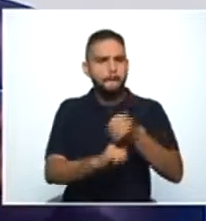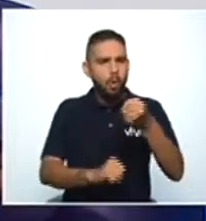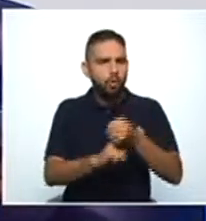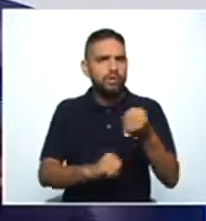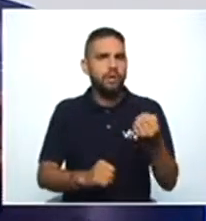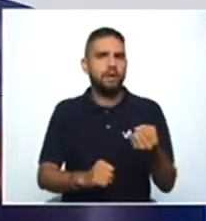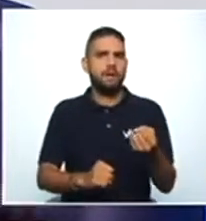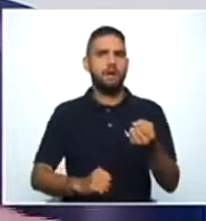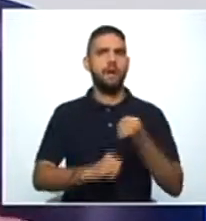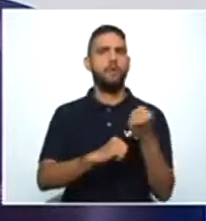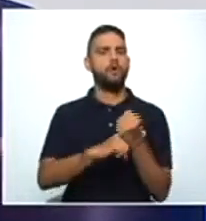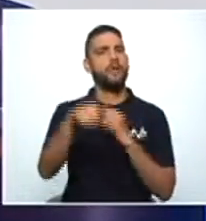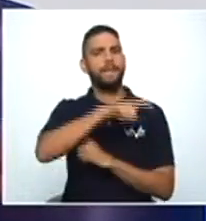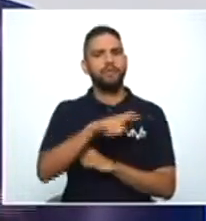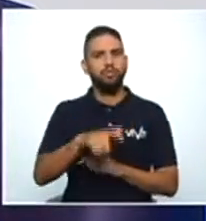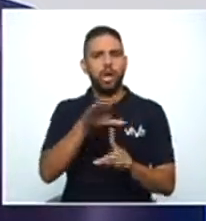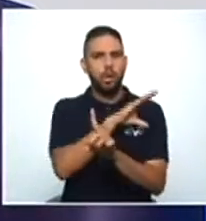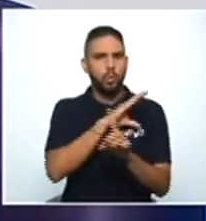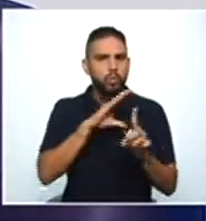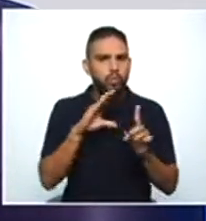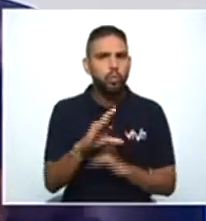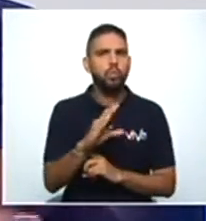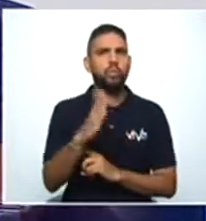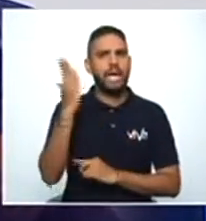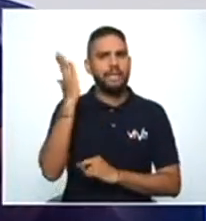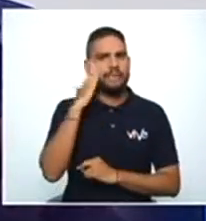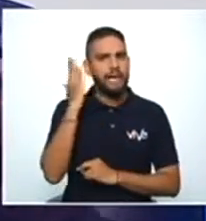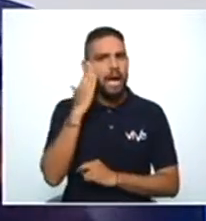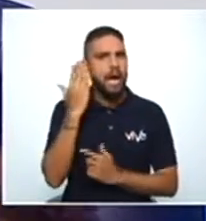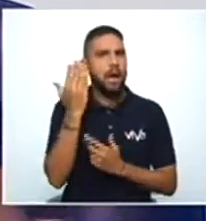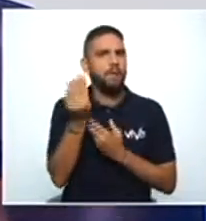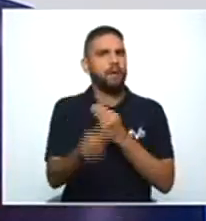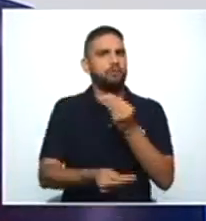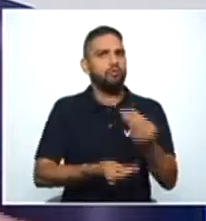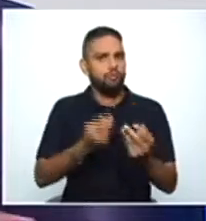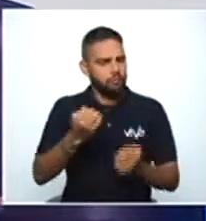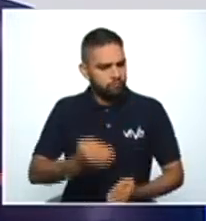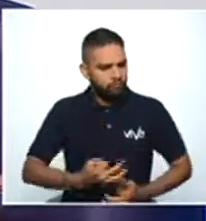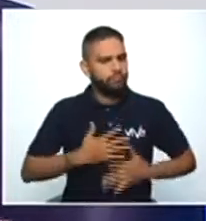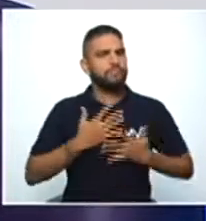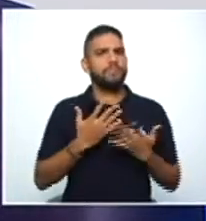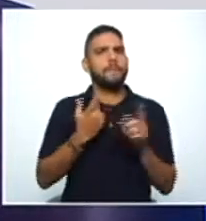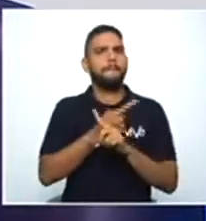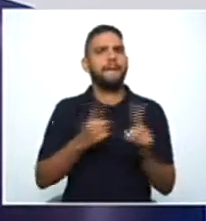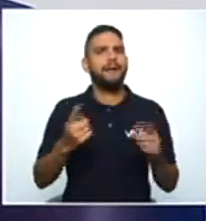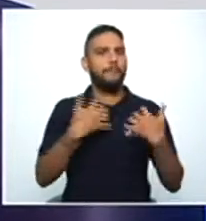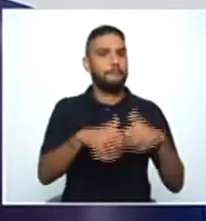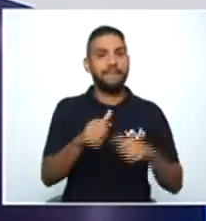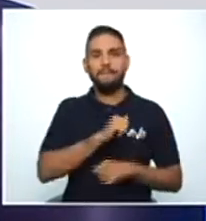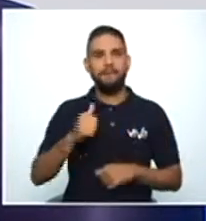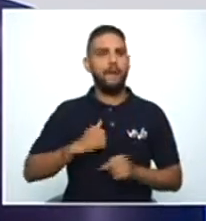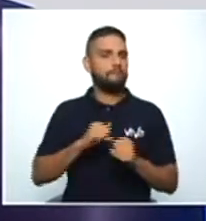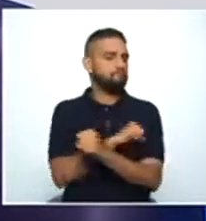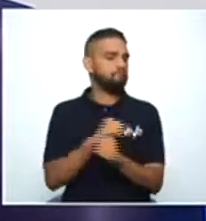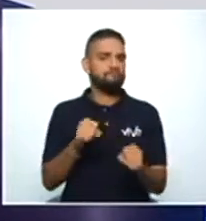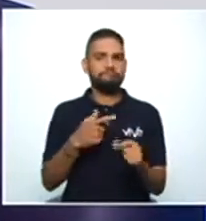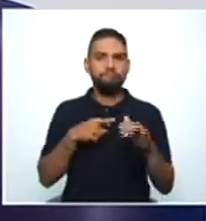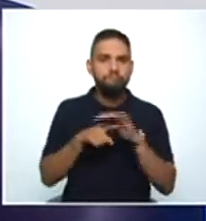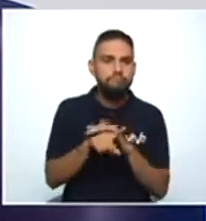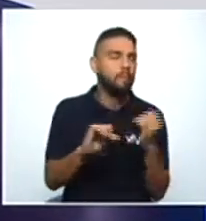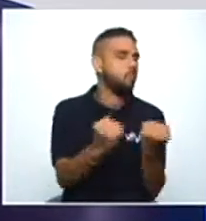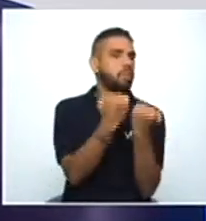los cultores a aquellos nuevos talentos que quieren buscar expresarse pero obviamente en empresas privadas no consiguen se consiguen